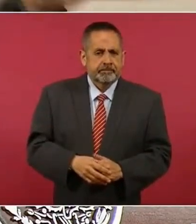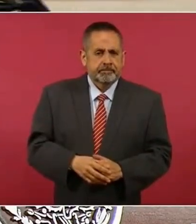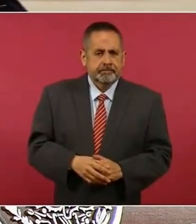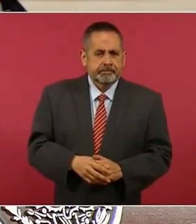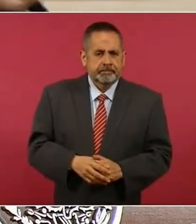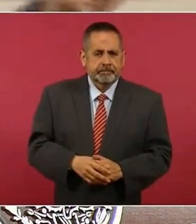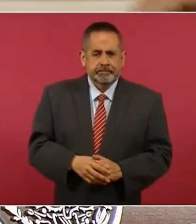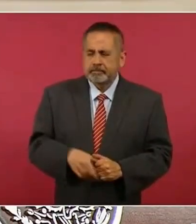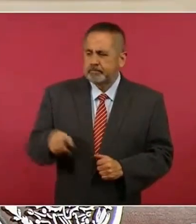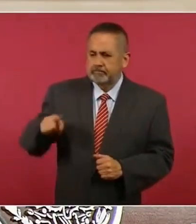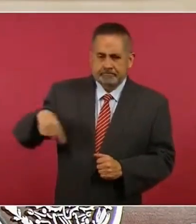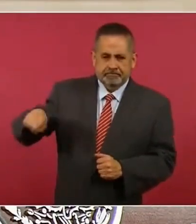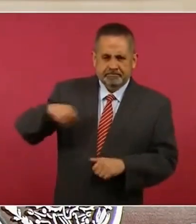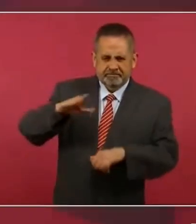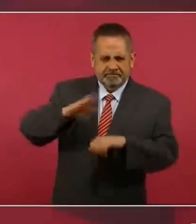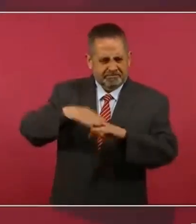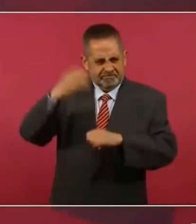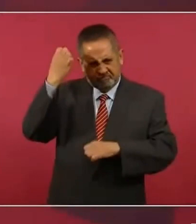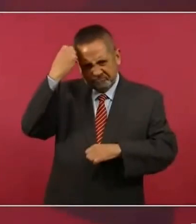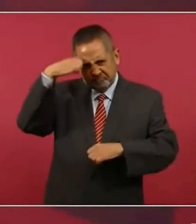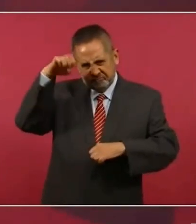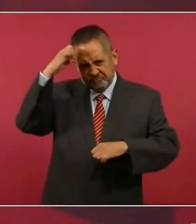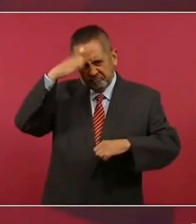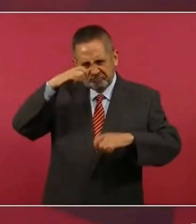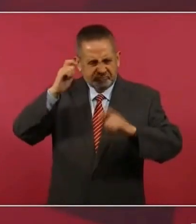de más experiencia,